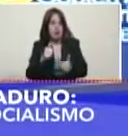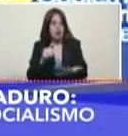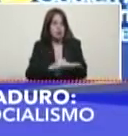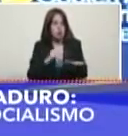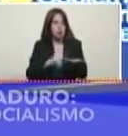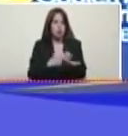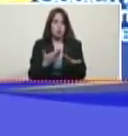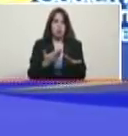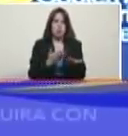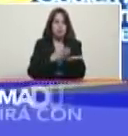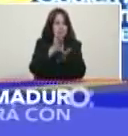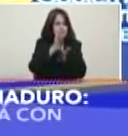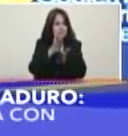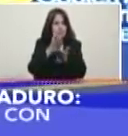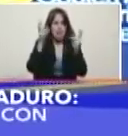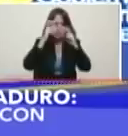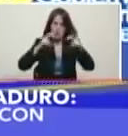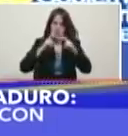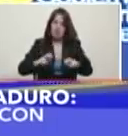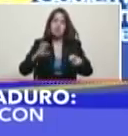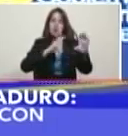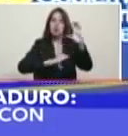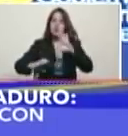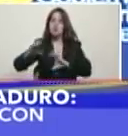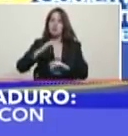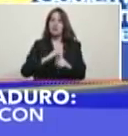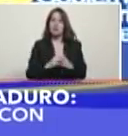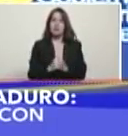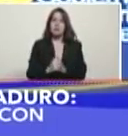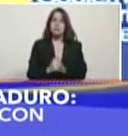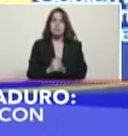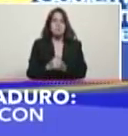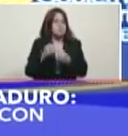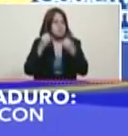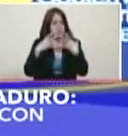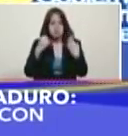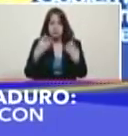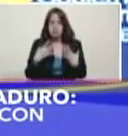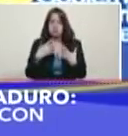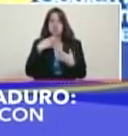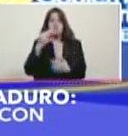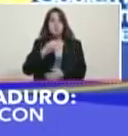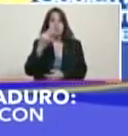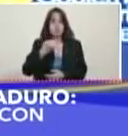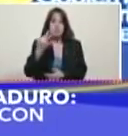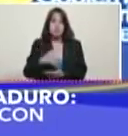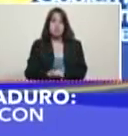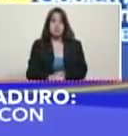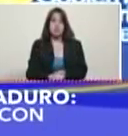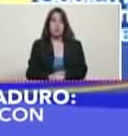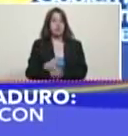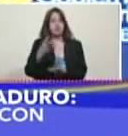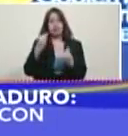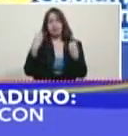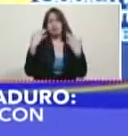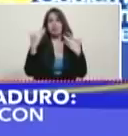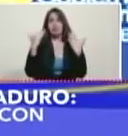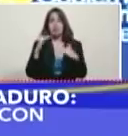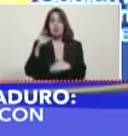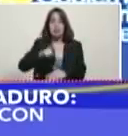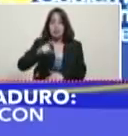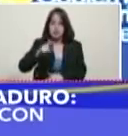para abrir las líneas de investigación. Muy bien, es verdad, tenemos grandes necesidades